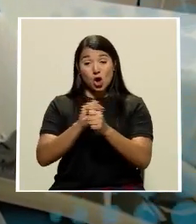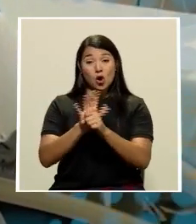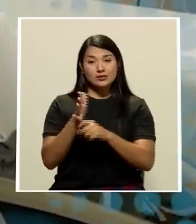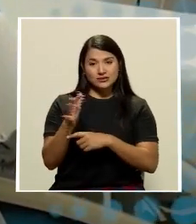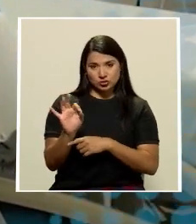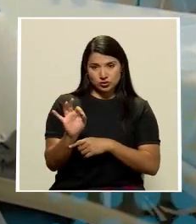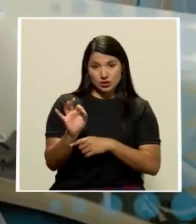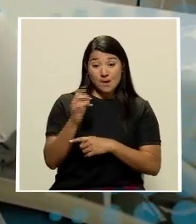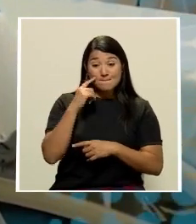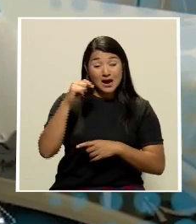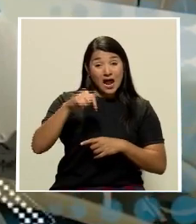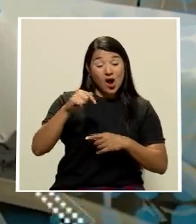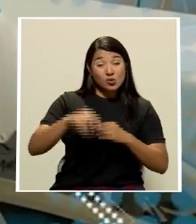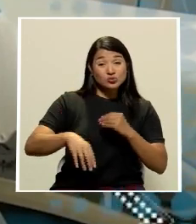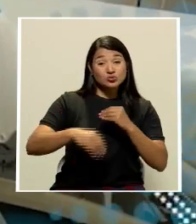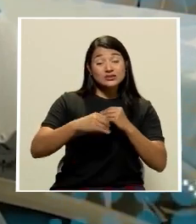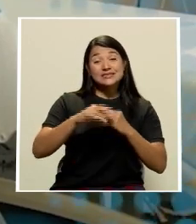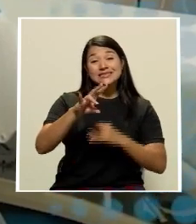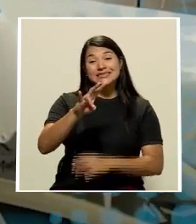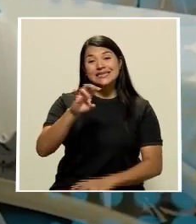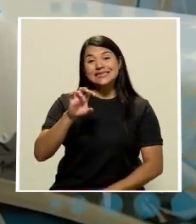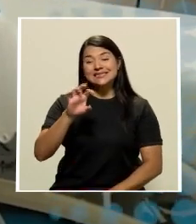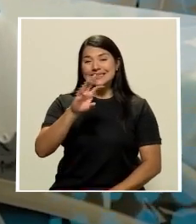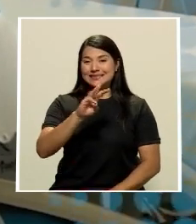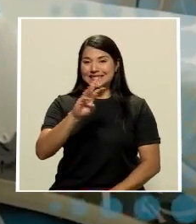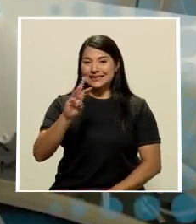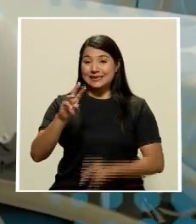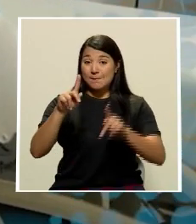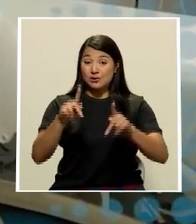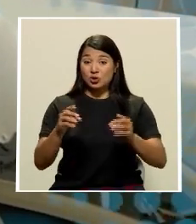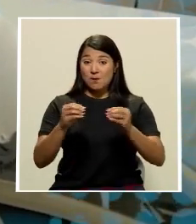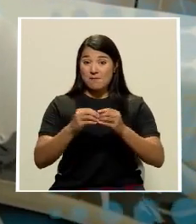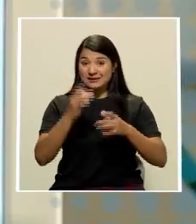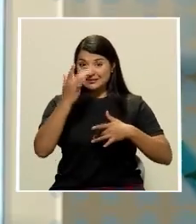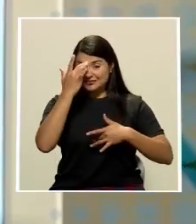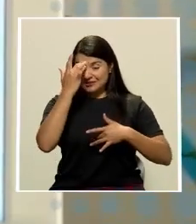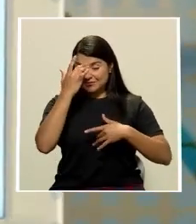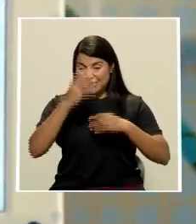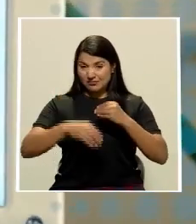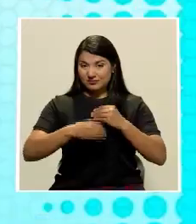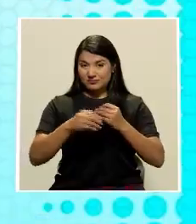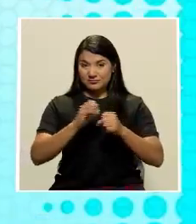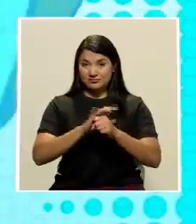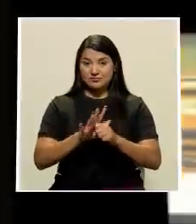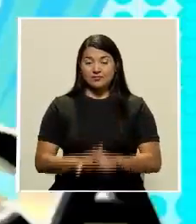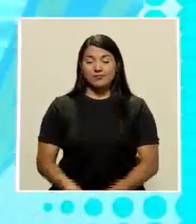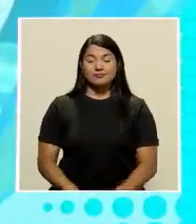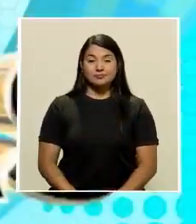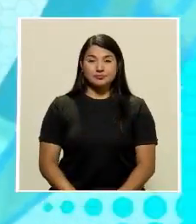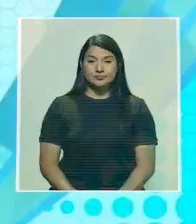COVID-19. Para hoy se registraron 766 nuevos casos positivos.